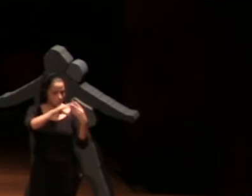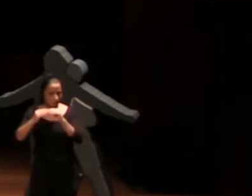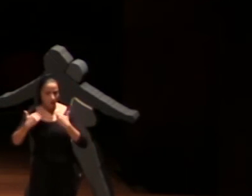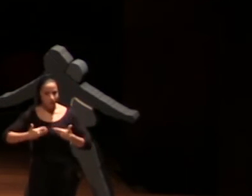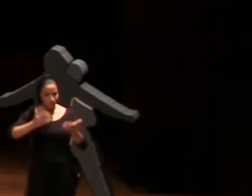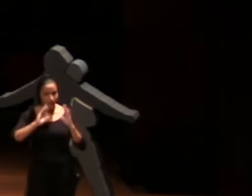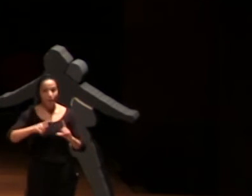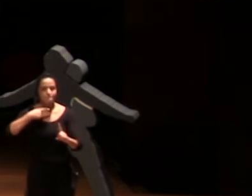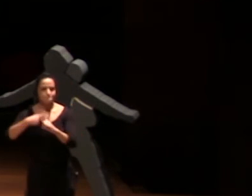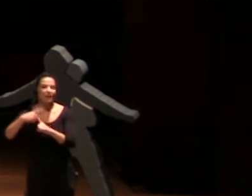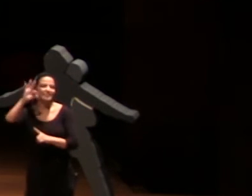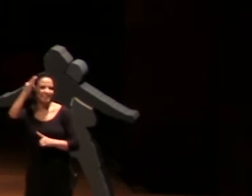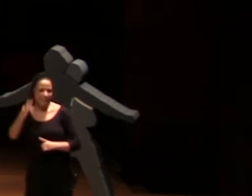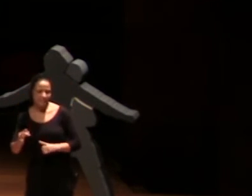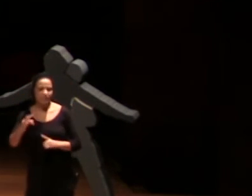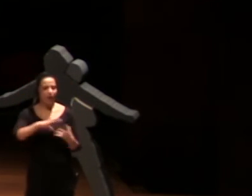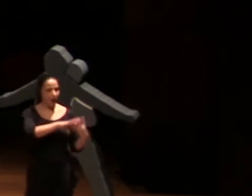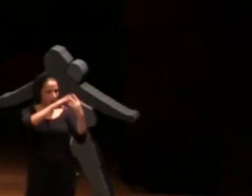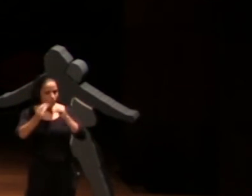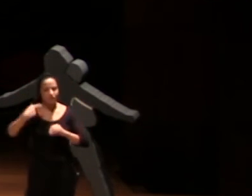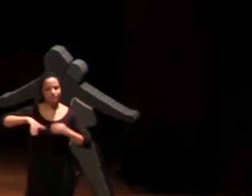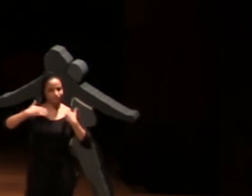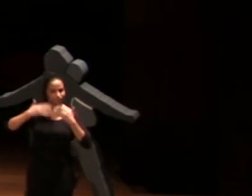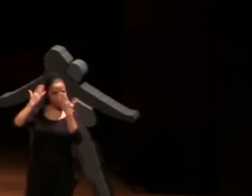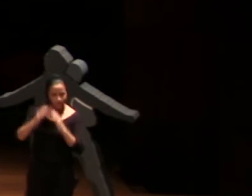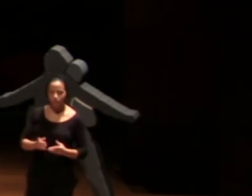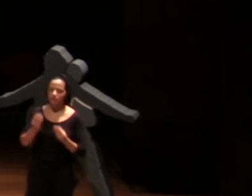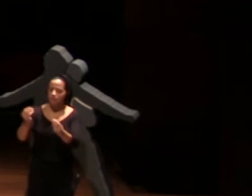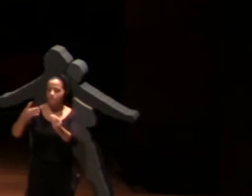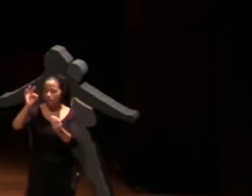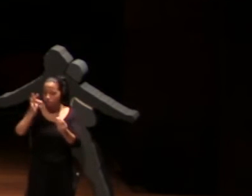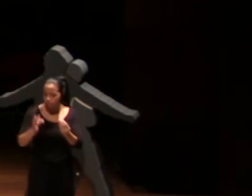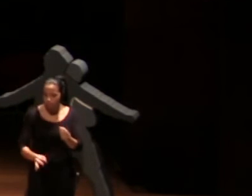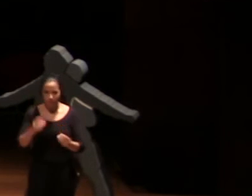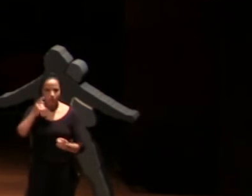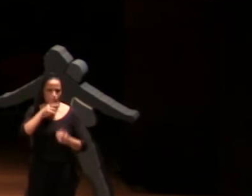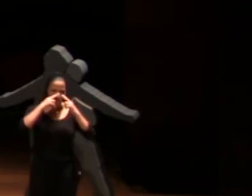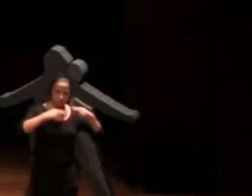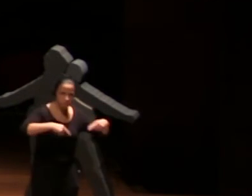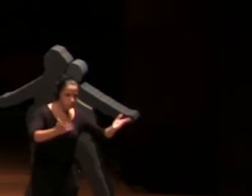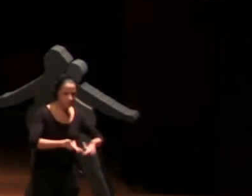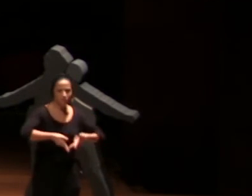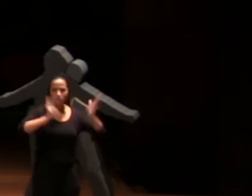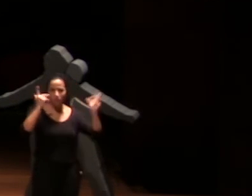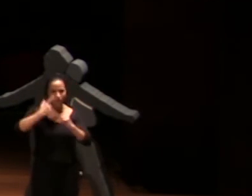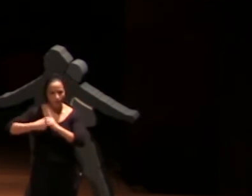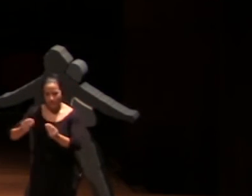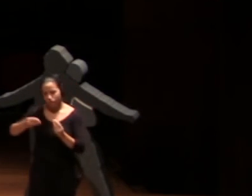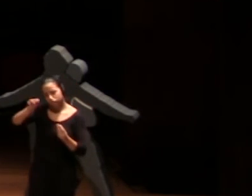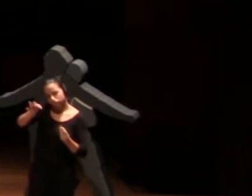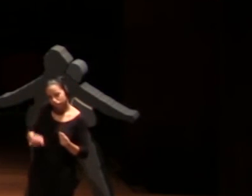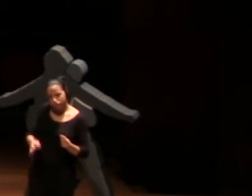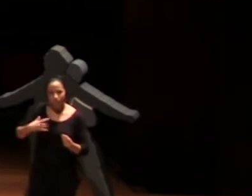con los 30 test más aplicables en fisioterapia que sean de fácil uso, de dominio público y que no haya que de alguna forma hacer una